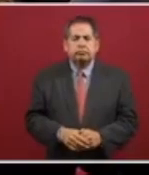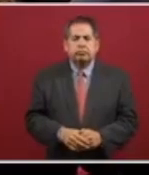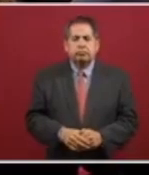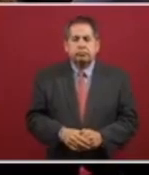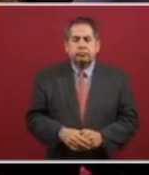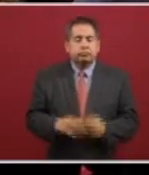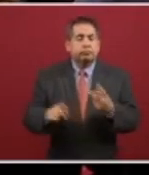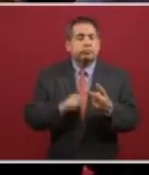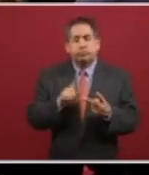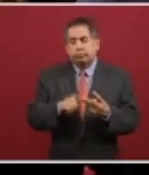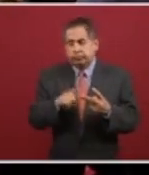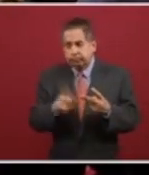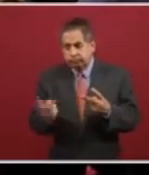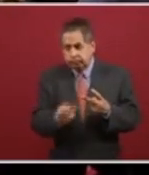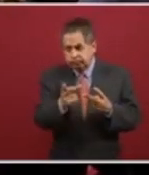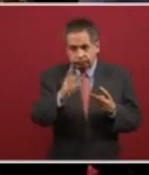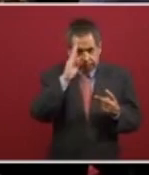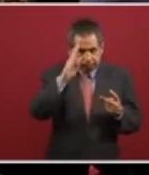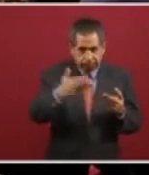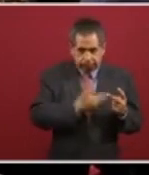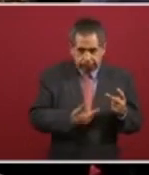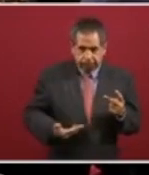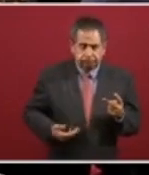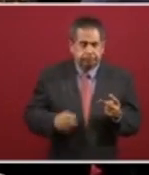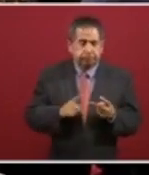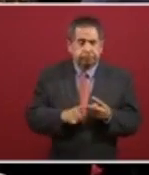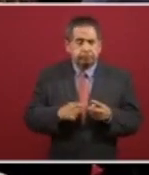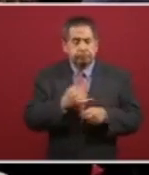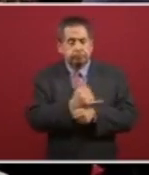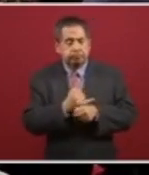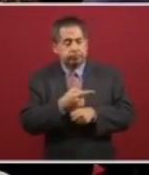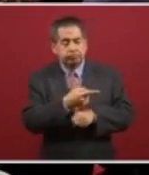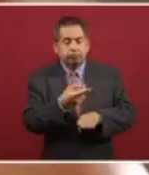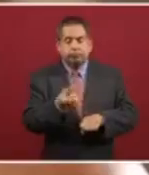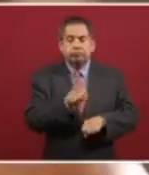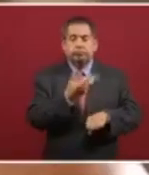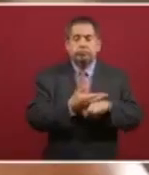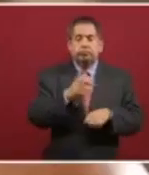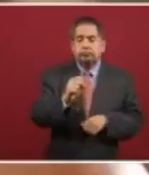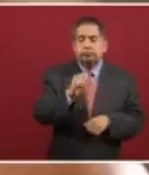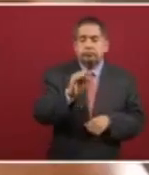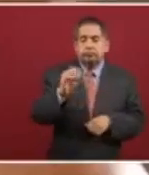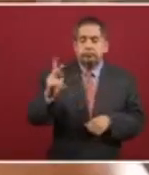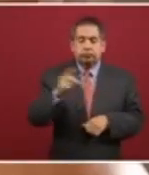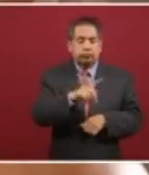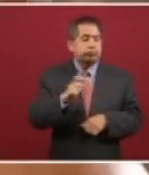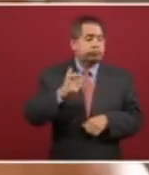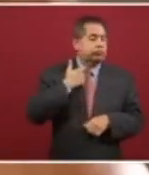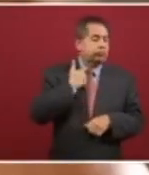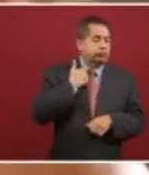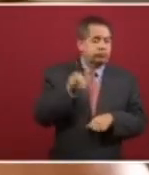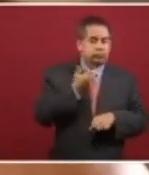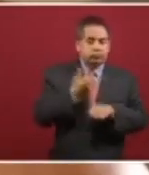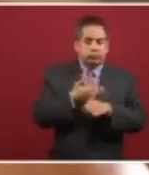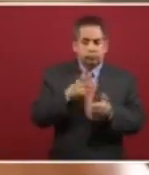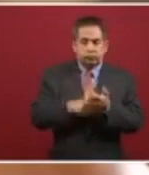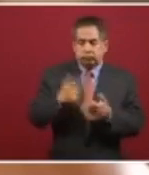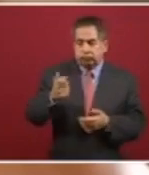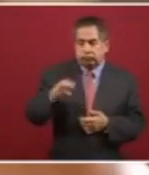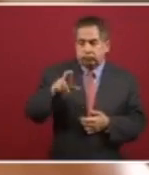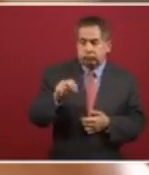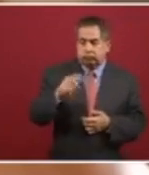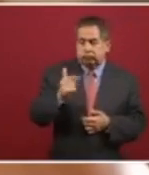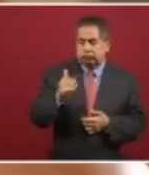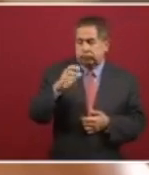Y la segunda pregunta, señor presidente, la investigación de la Secretaría de la Función Pública sobre el exsecretario de Seguridad Pública, Genaro García